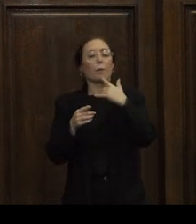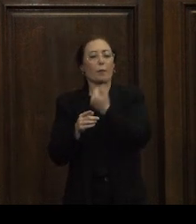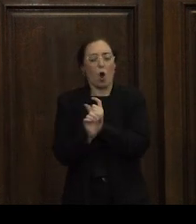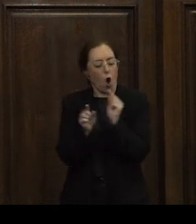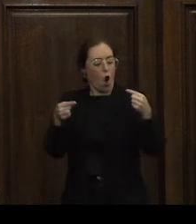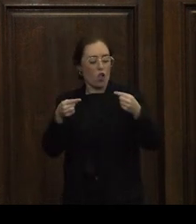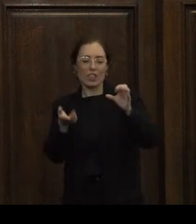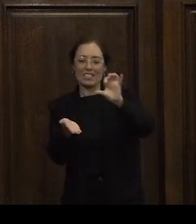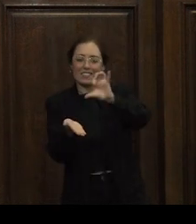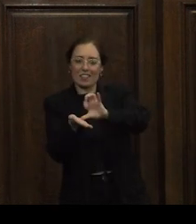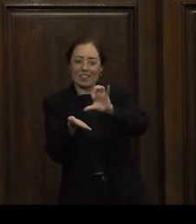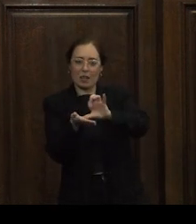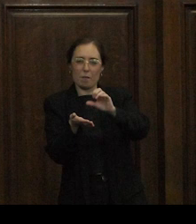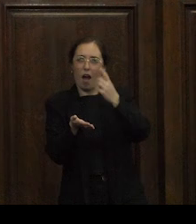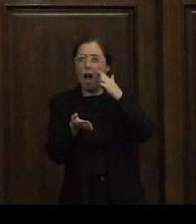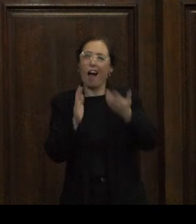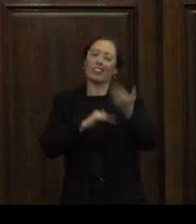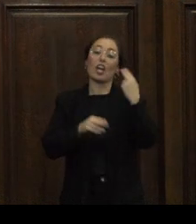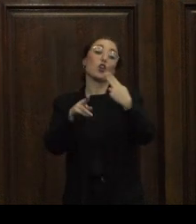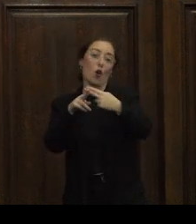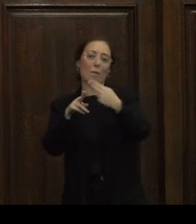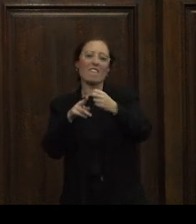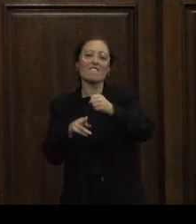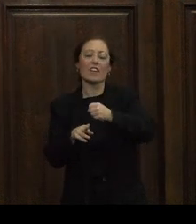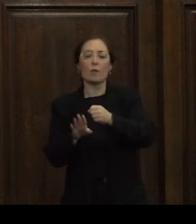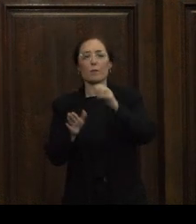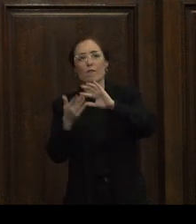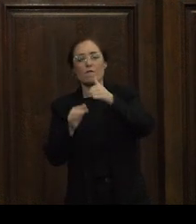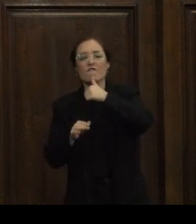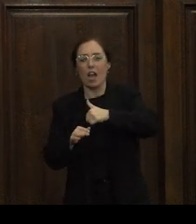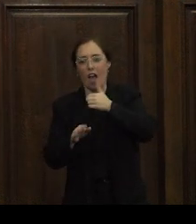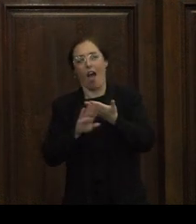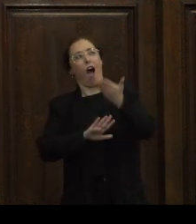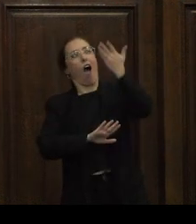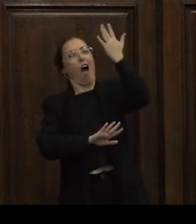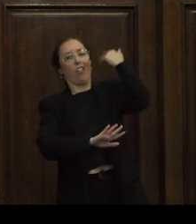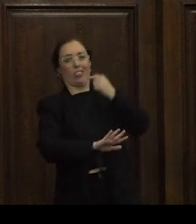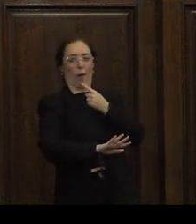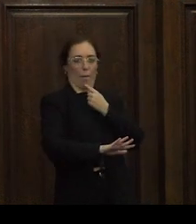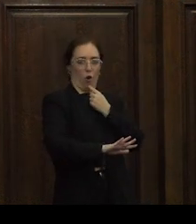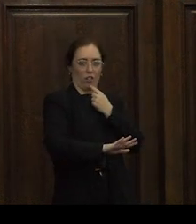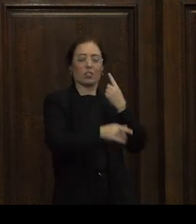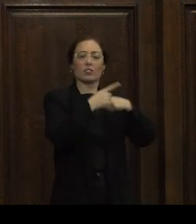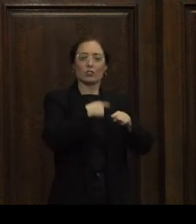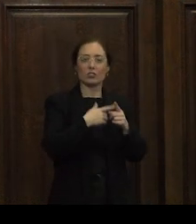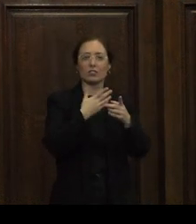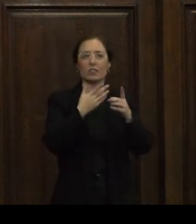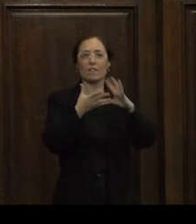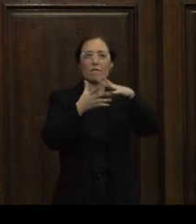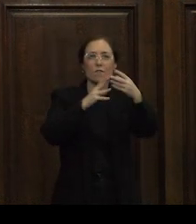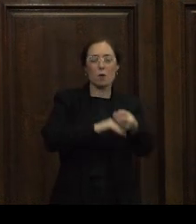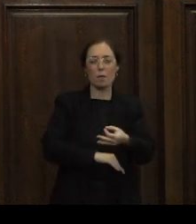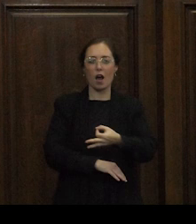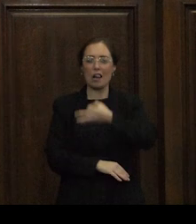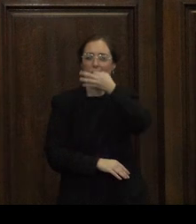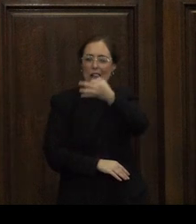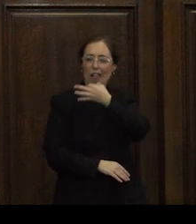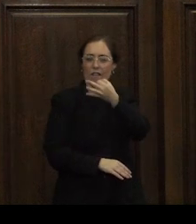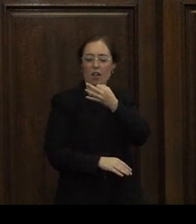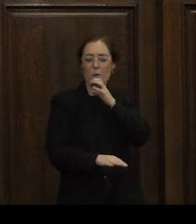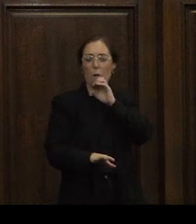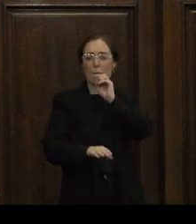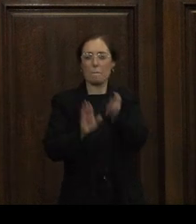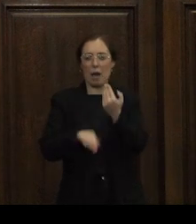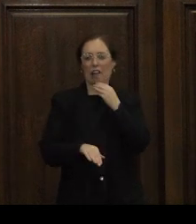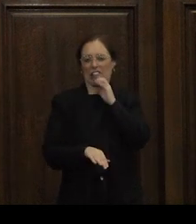contra lo que llaman la vieja política. Y usan un lenguaje en general agresivo y otras tácticas violentas